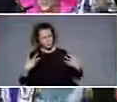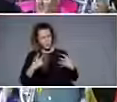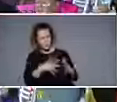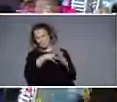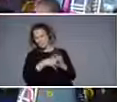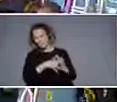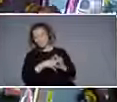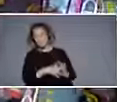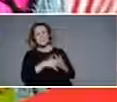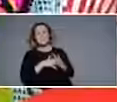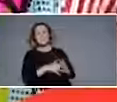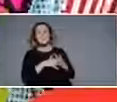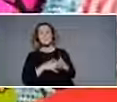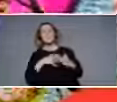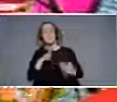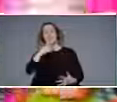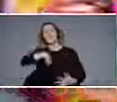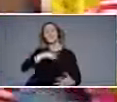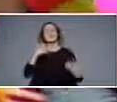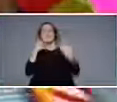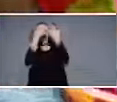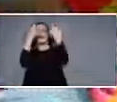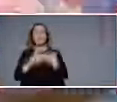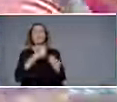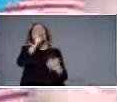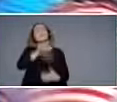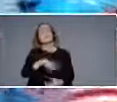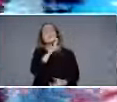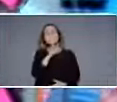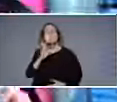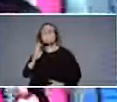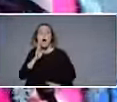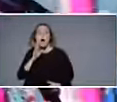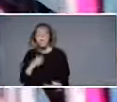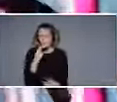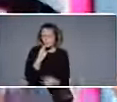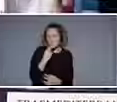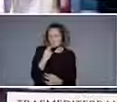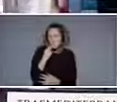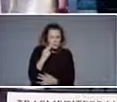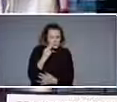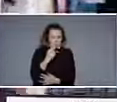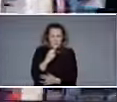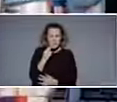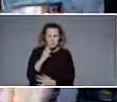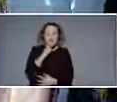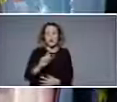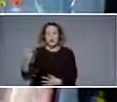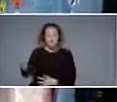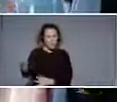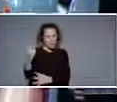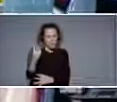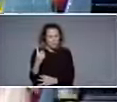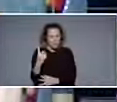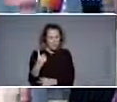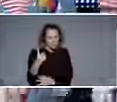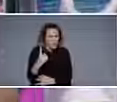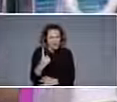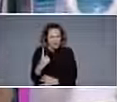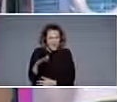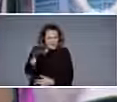sufrir. Gritamos por la madre que ese miedo pasa. Si ve llegar ese vino a su